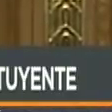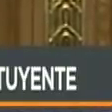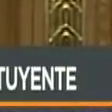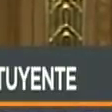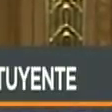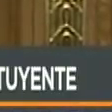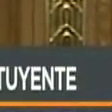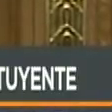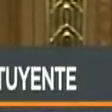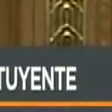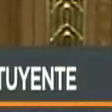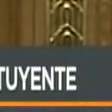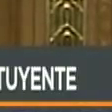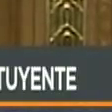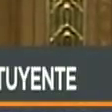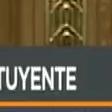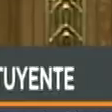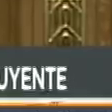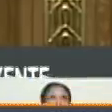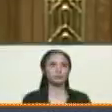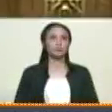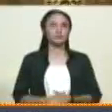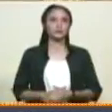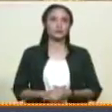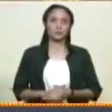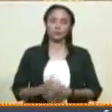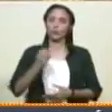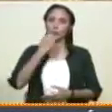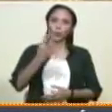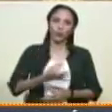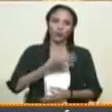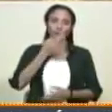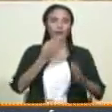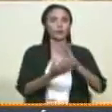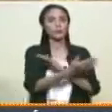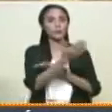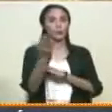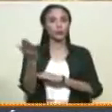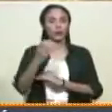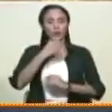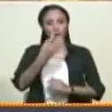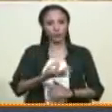Bueno, buenas tardes a toda Venezuela, buenas tardes a mis queridos